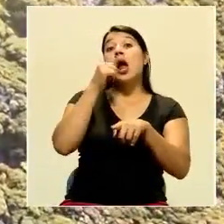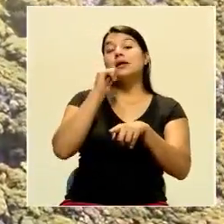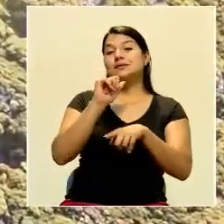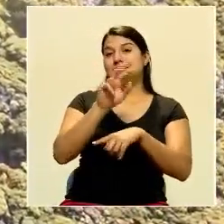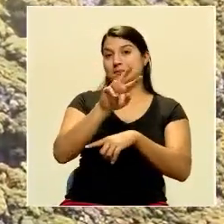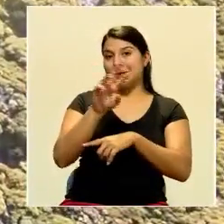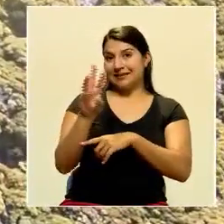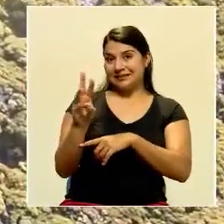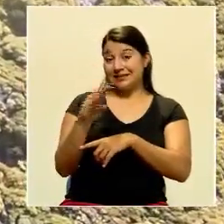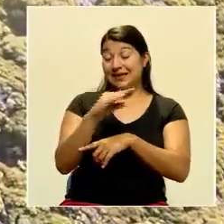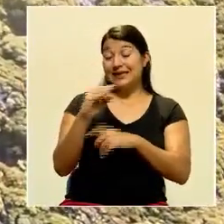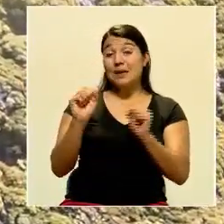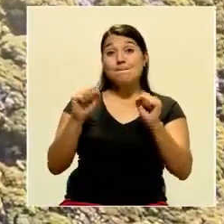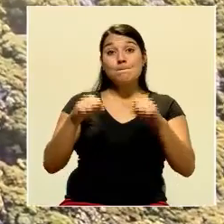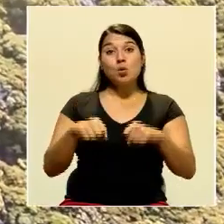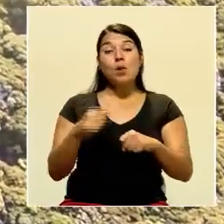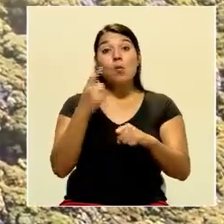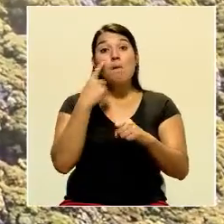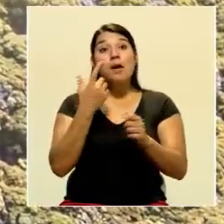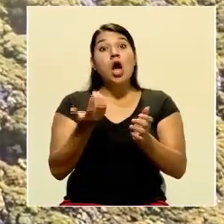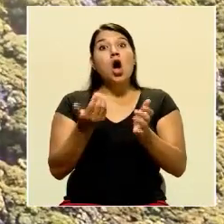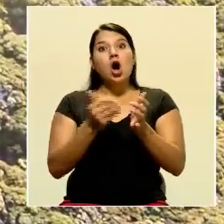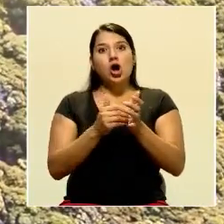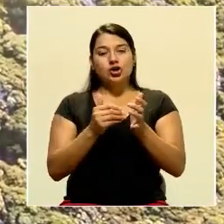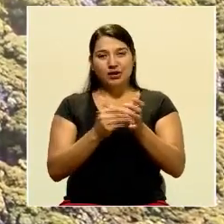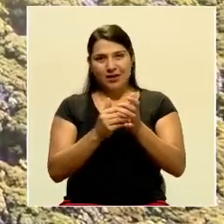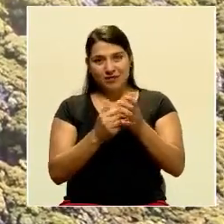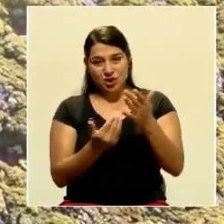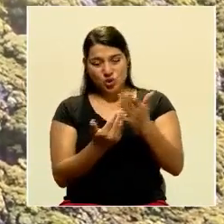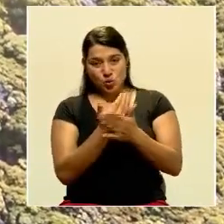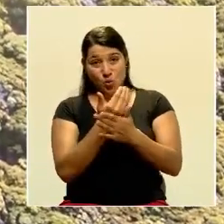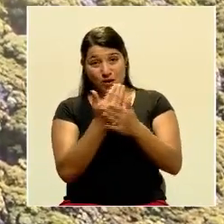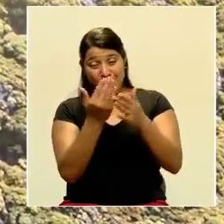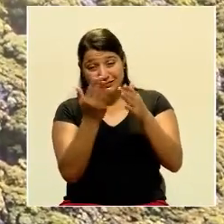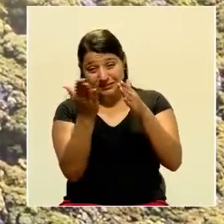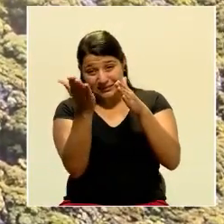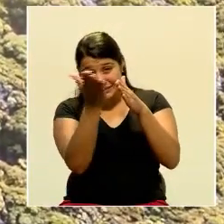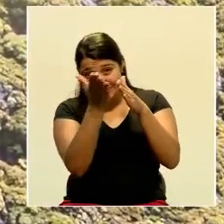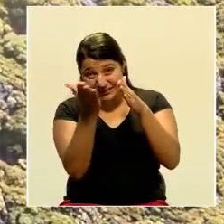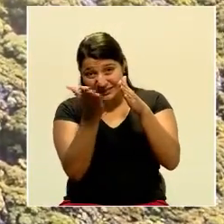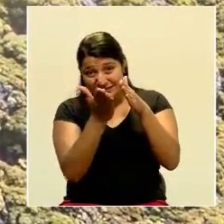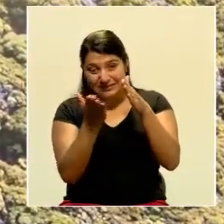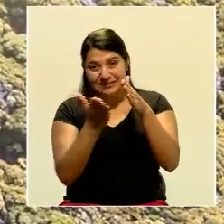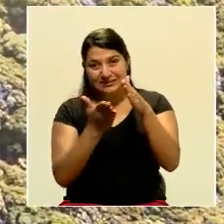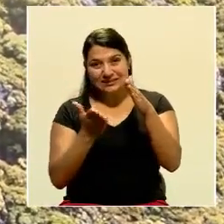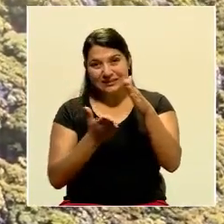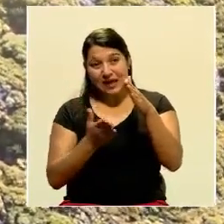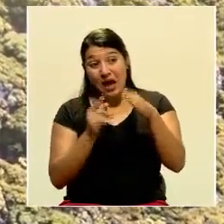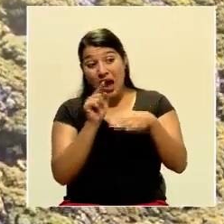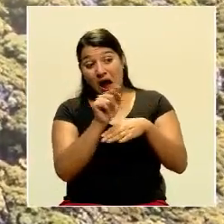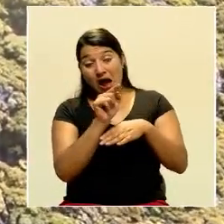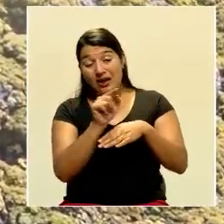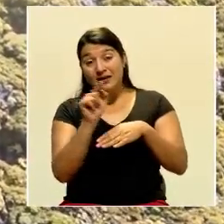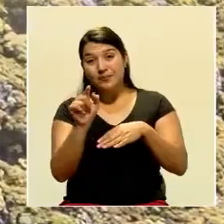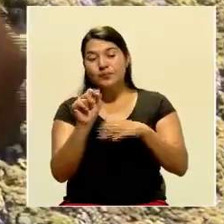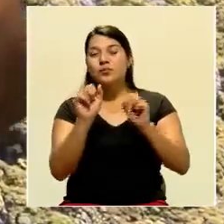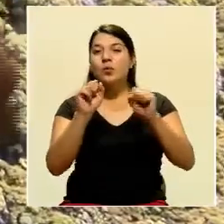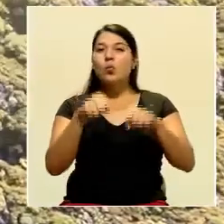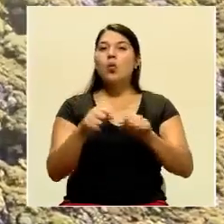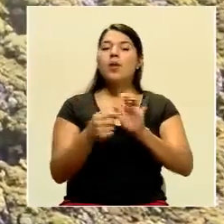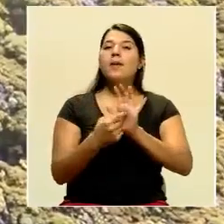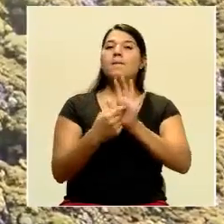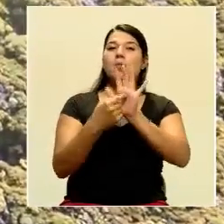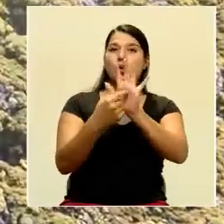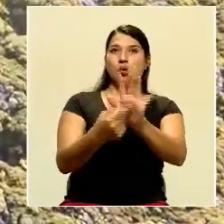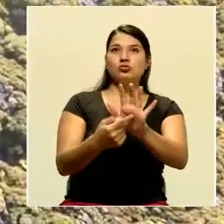colapso y observamos nuevas grietas por aquí y por aquí. que muestra que, bueno, por decompresión,